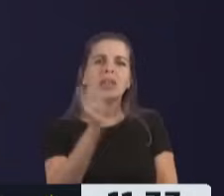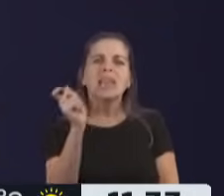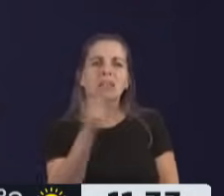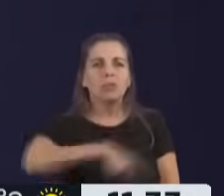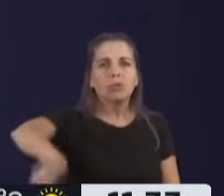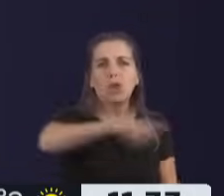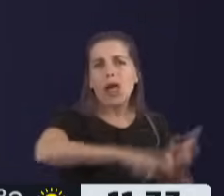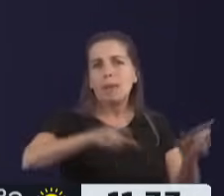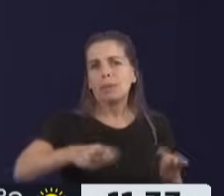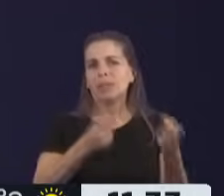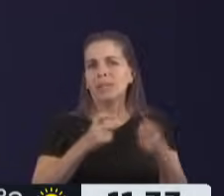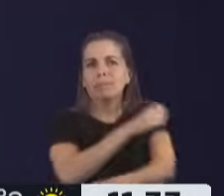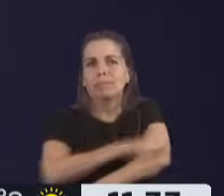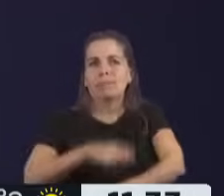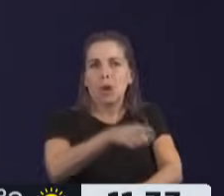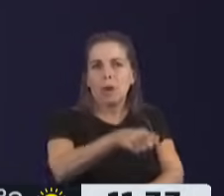no solo es